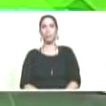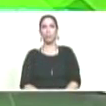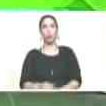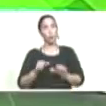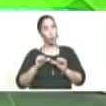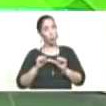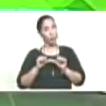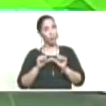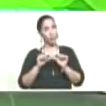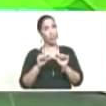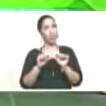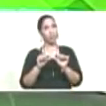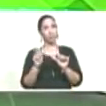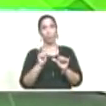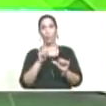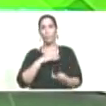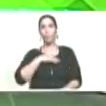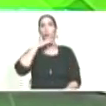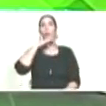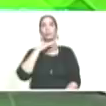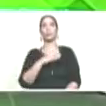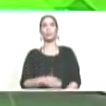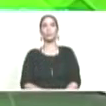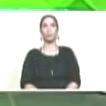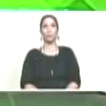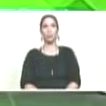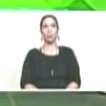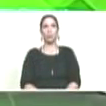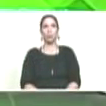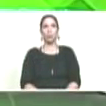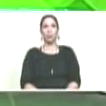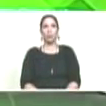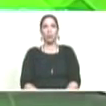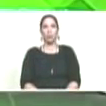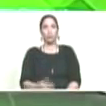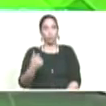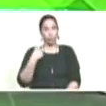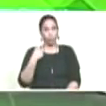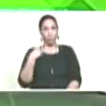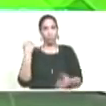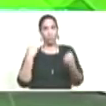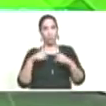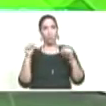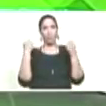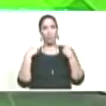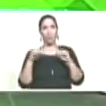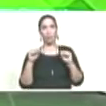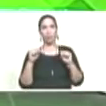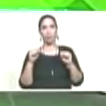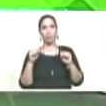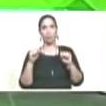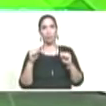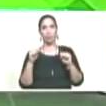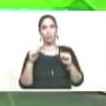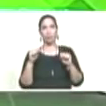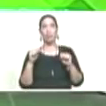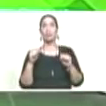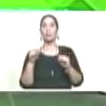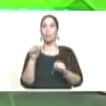Todavía no es suficiente. Por eso yo fui preparando, en este primer semestre que